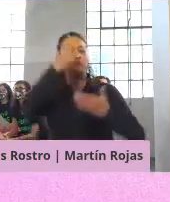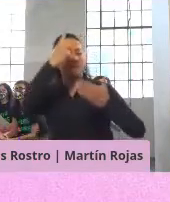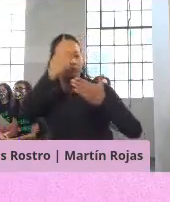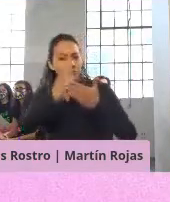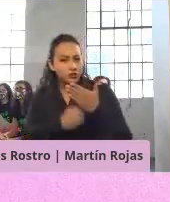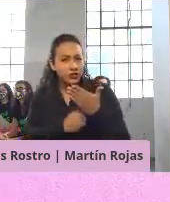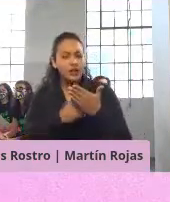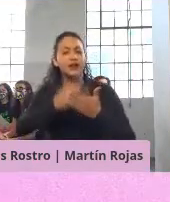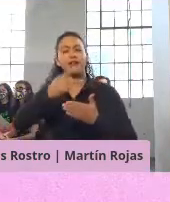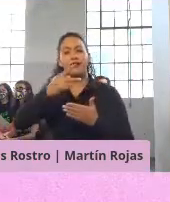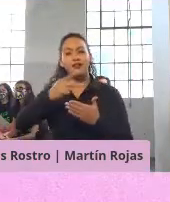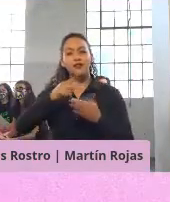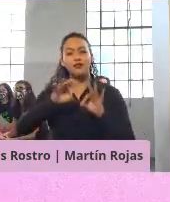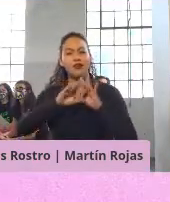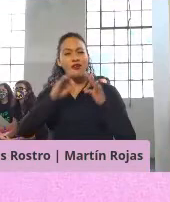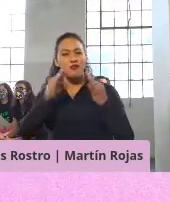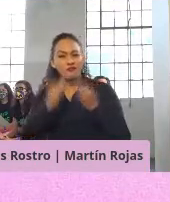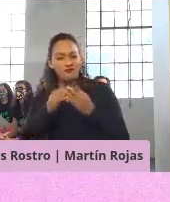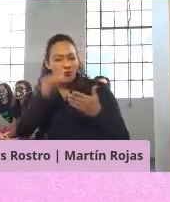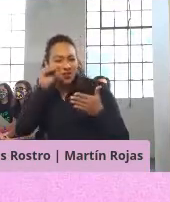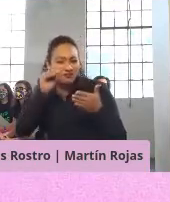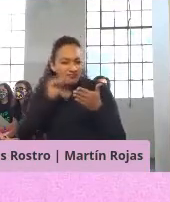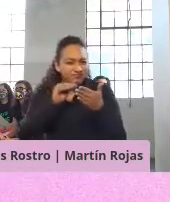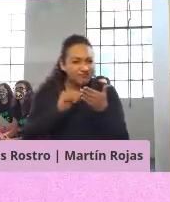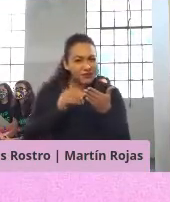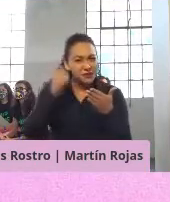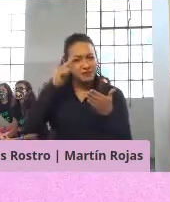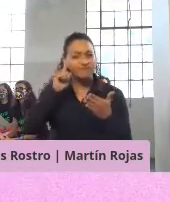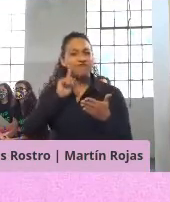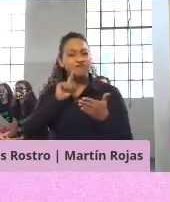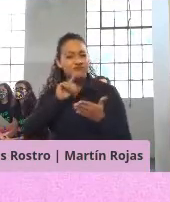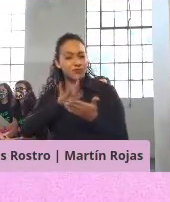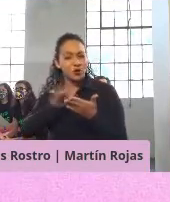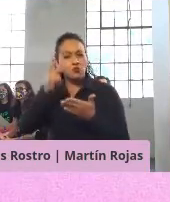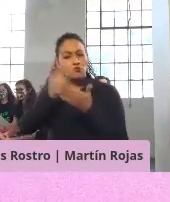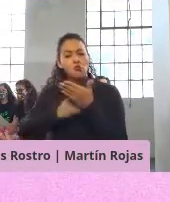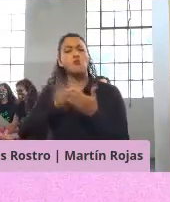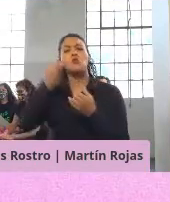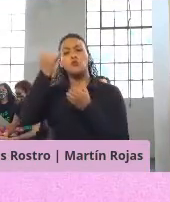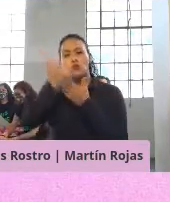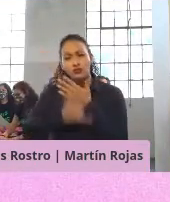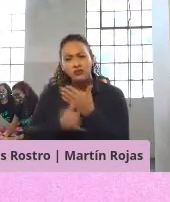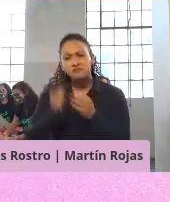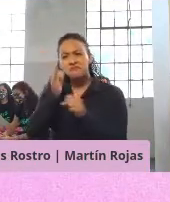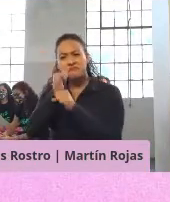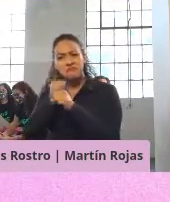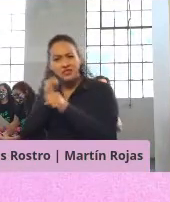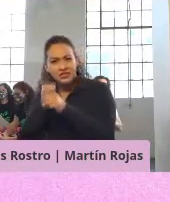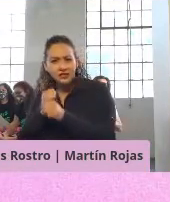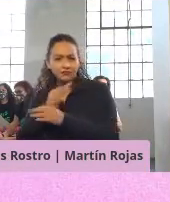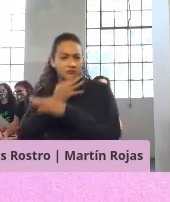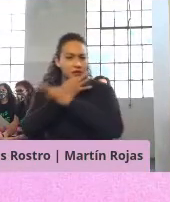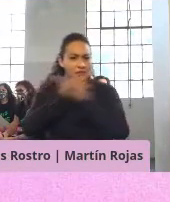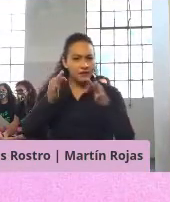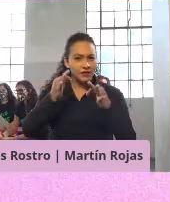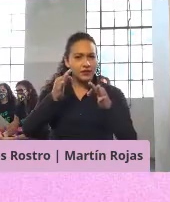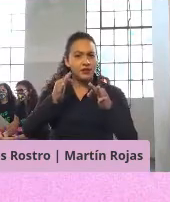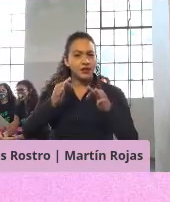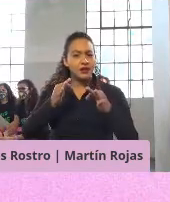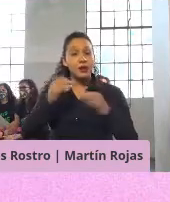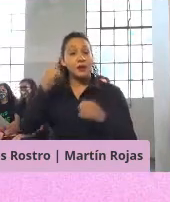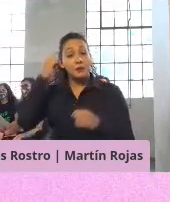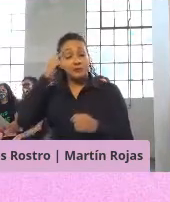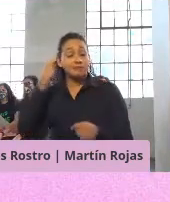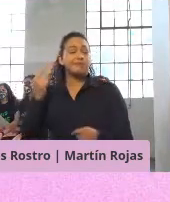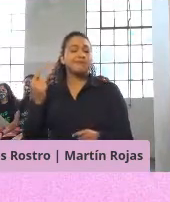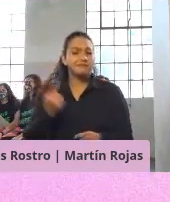proyectos de compañeras activistas. Actualmente trabajamos en un proyecto de investigación y difusión que busca definir los mandatos y